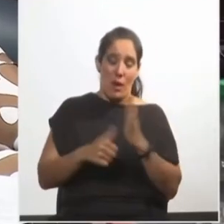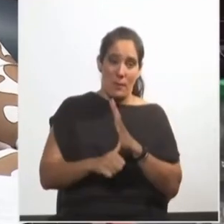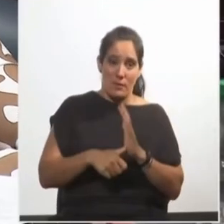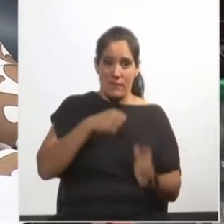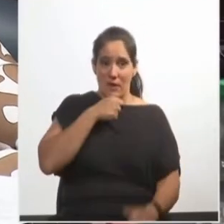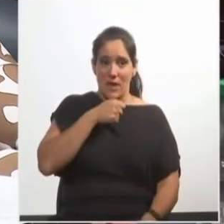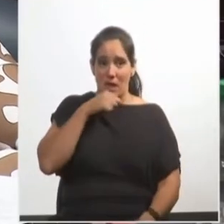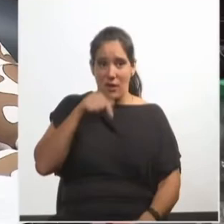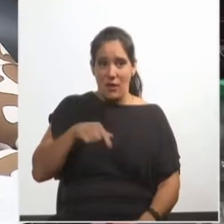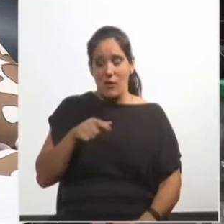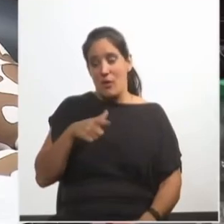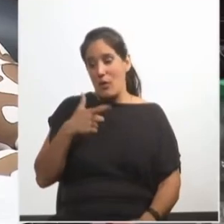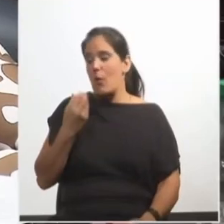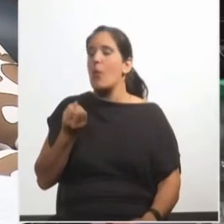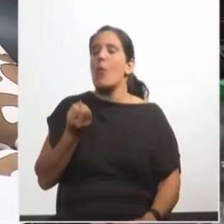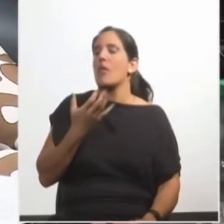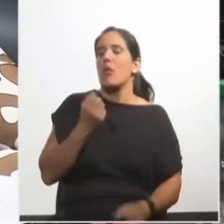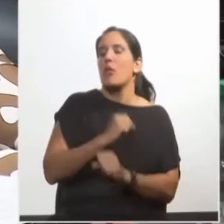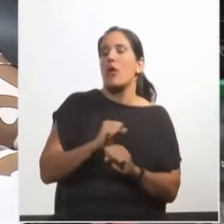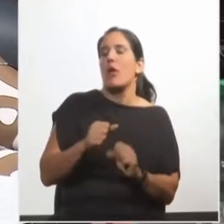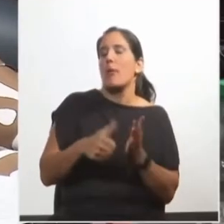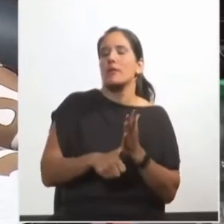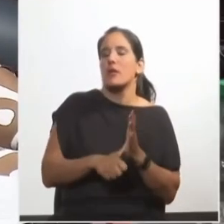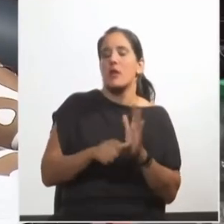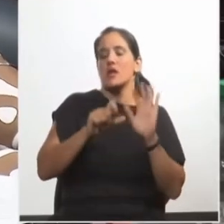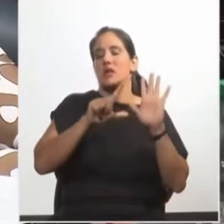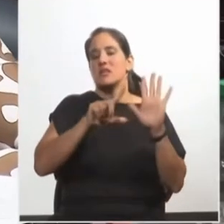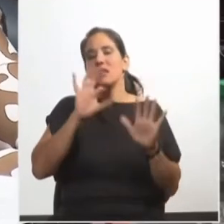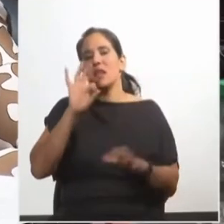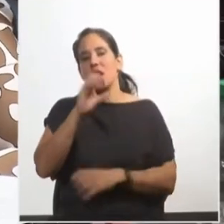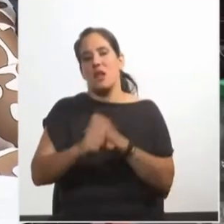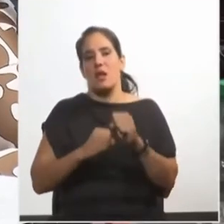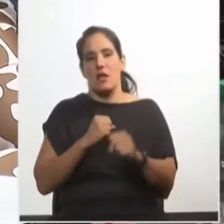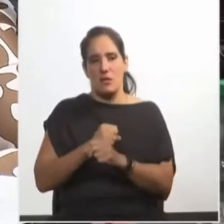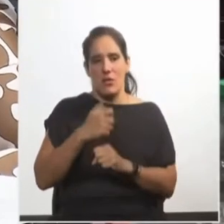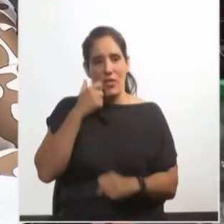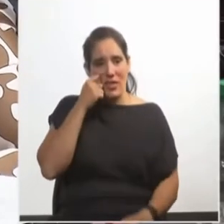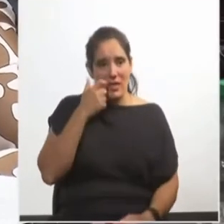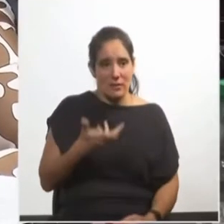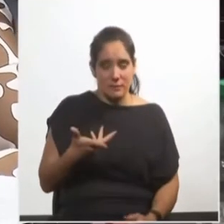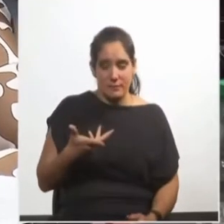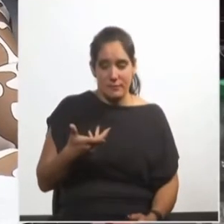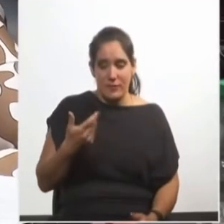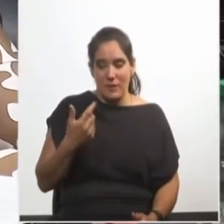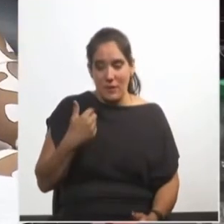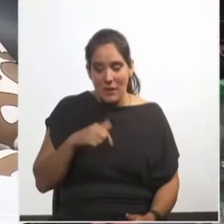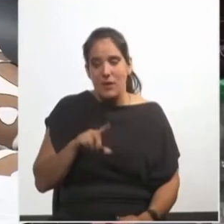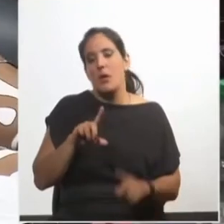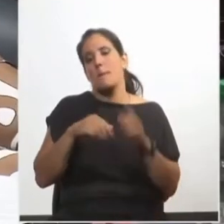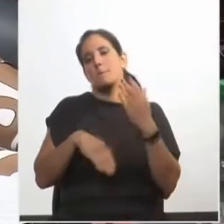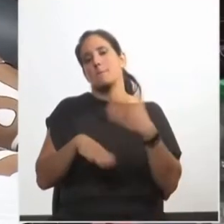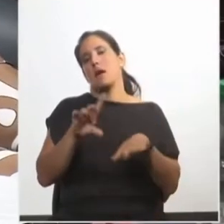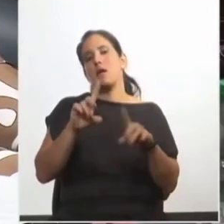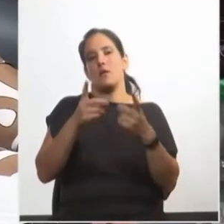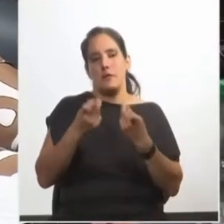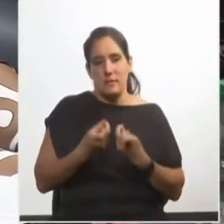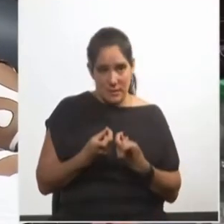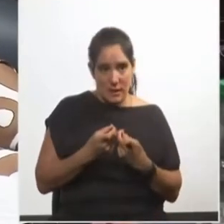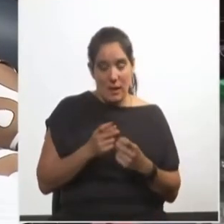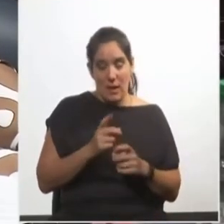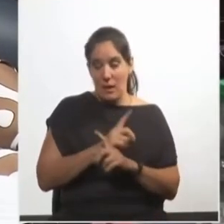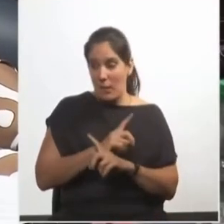accede recién a los 70 años de edad. Lamentablemente, las personas que más lo necesitan, las que